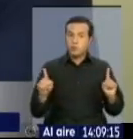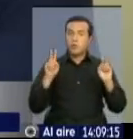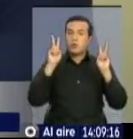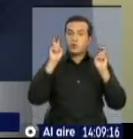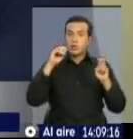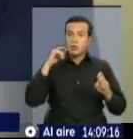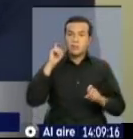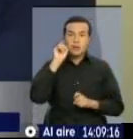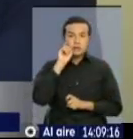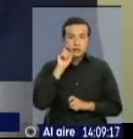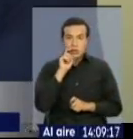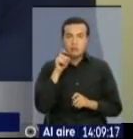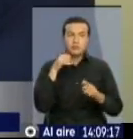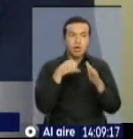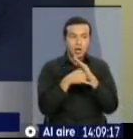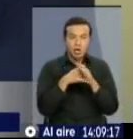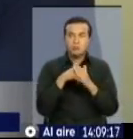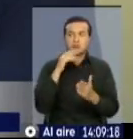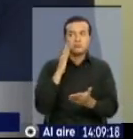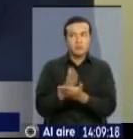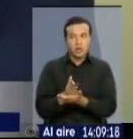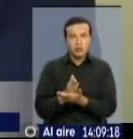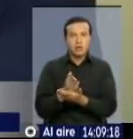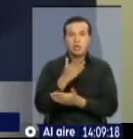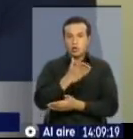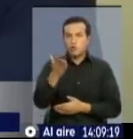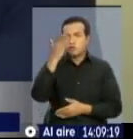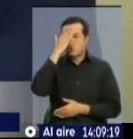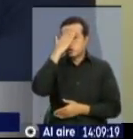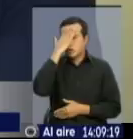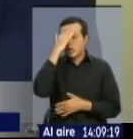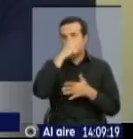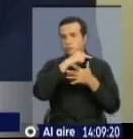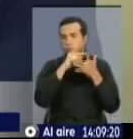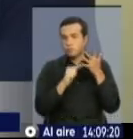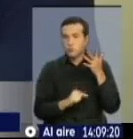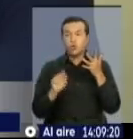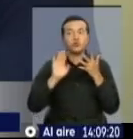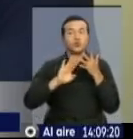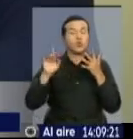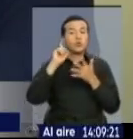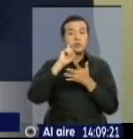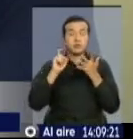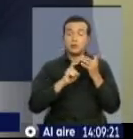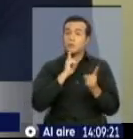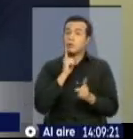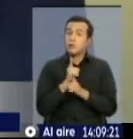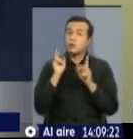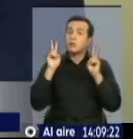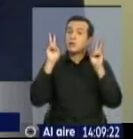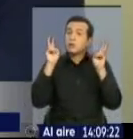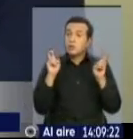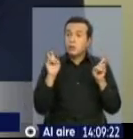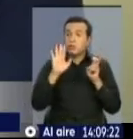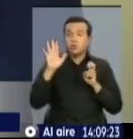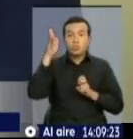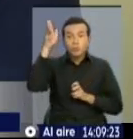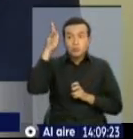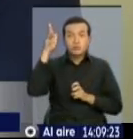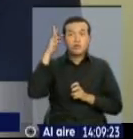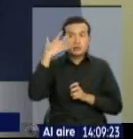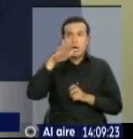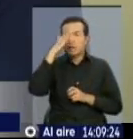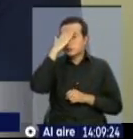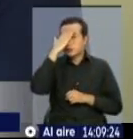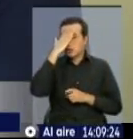delitos sexuales. Entonces, ellos saben cuántos principios tienen que cumplir en torno a su acción docente y